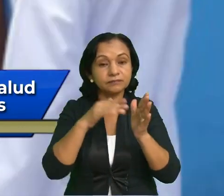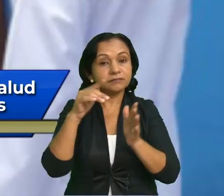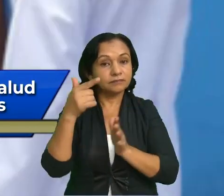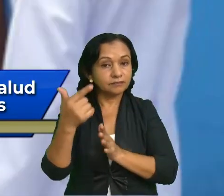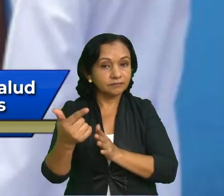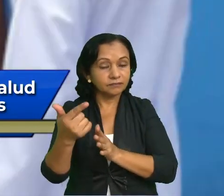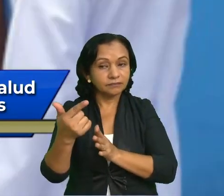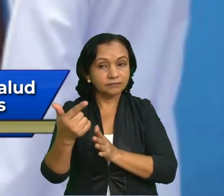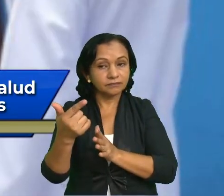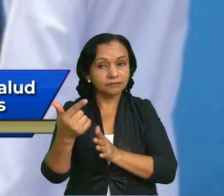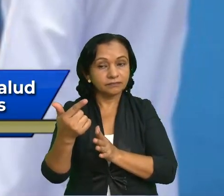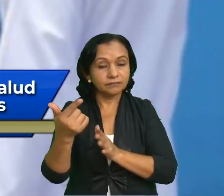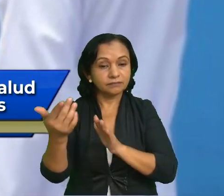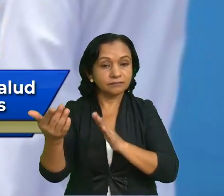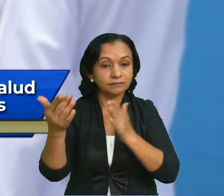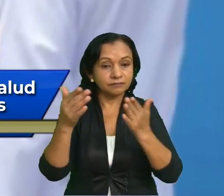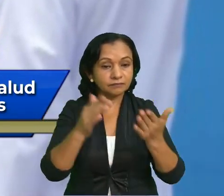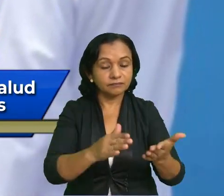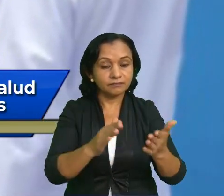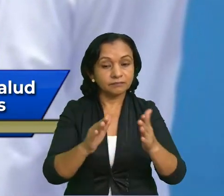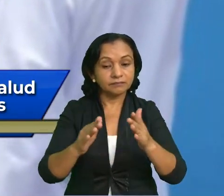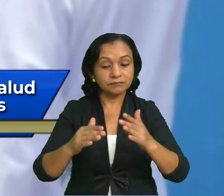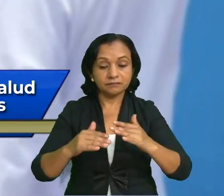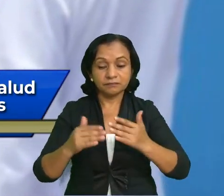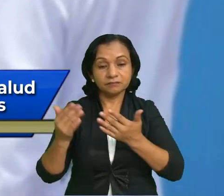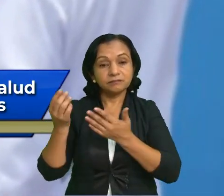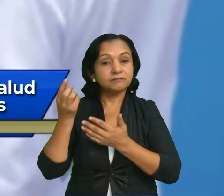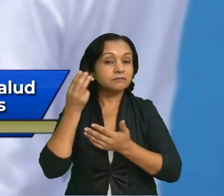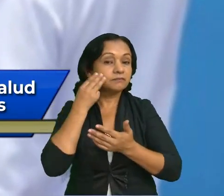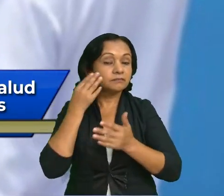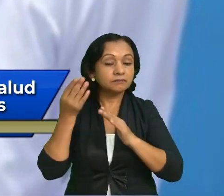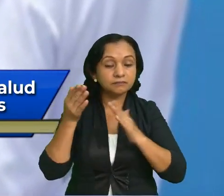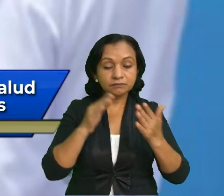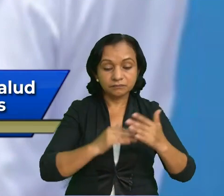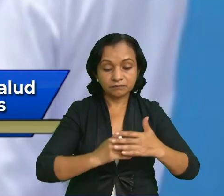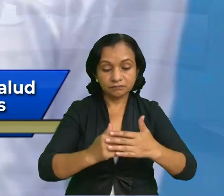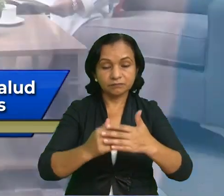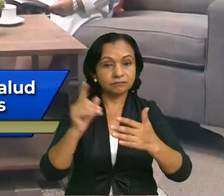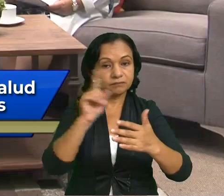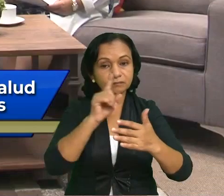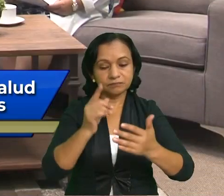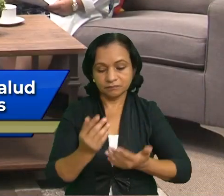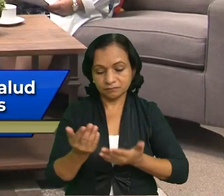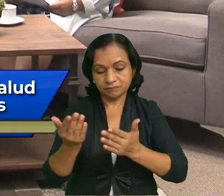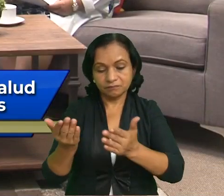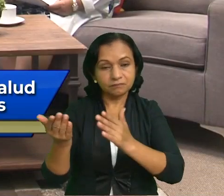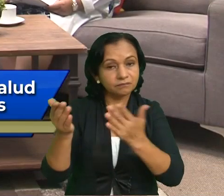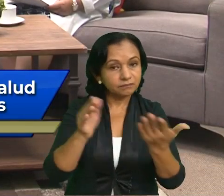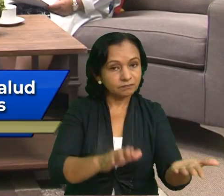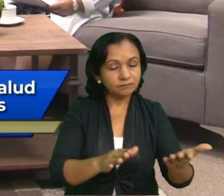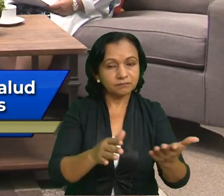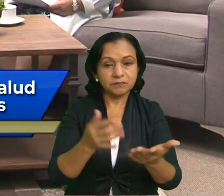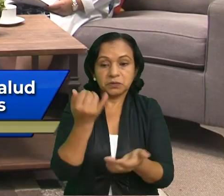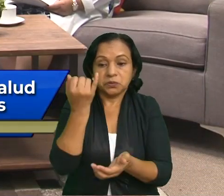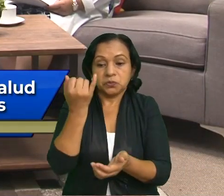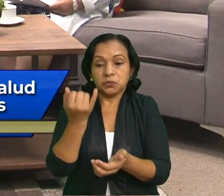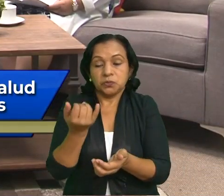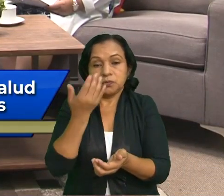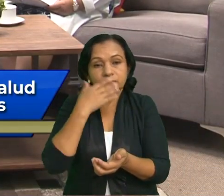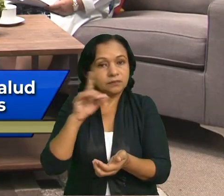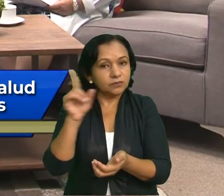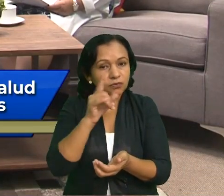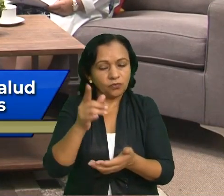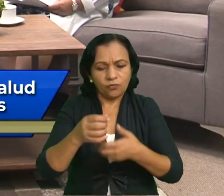disminuye la mortalidad materna disminuye la mortalidad infantil mejorar los indicadores de nutrición de nuestra población durante todo este periodo